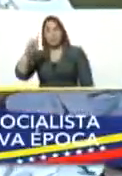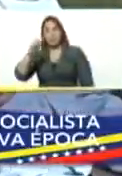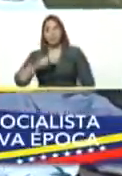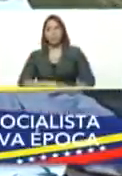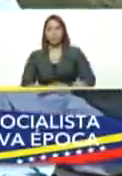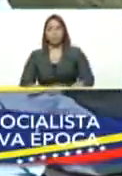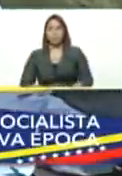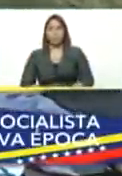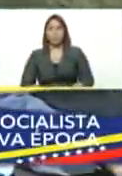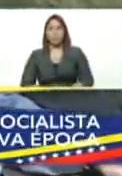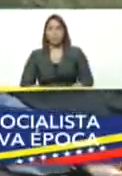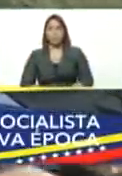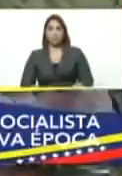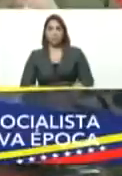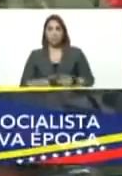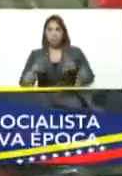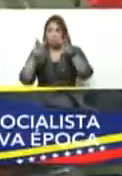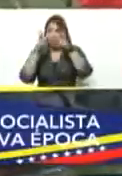Oído,